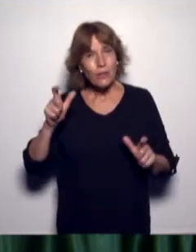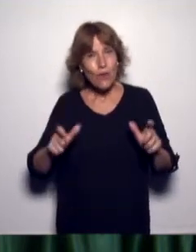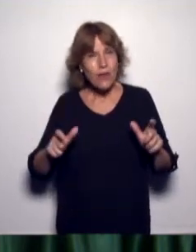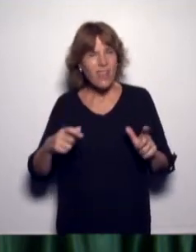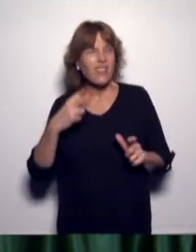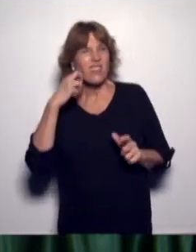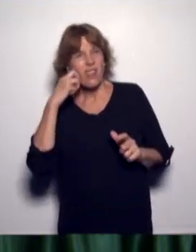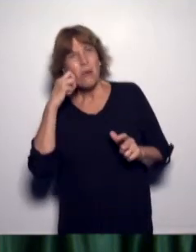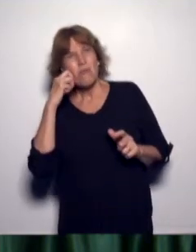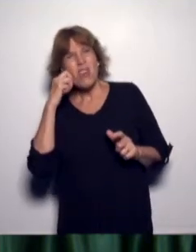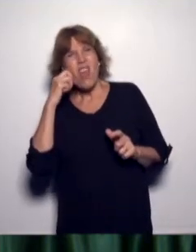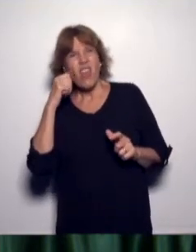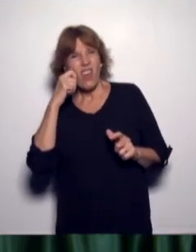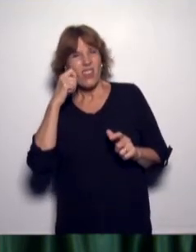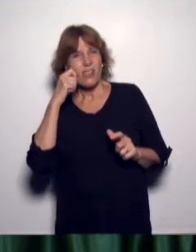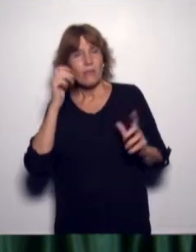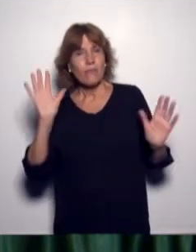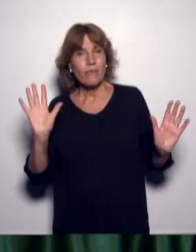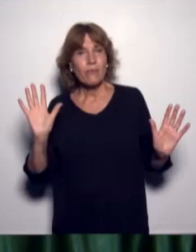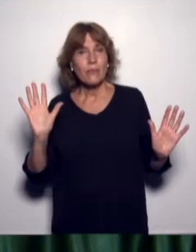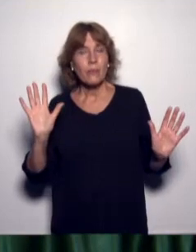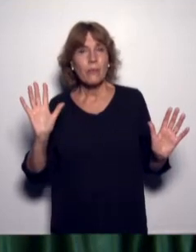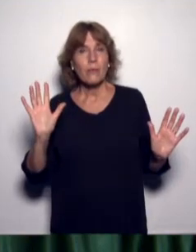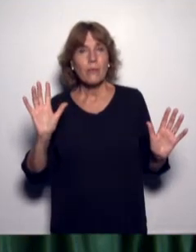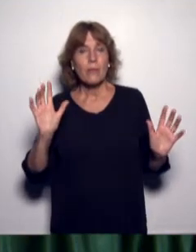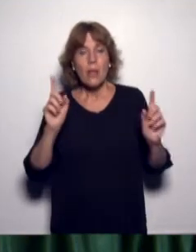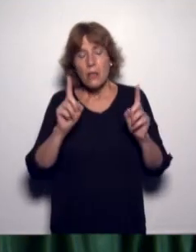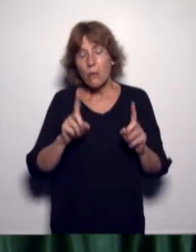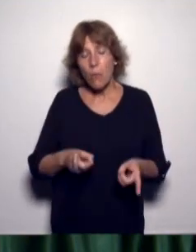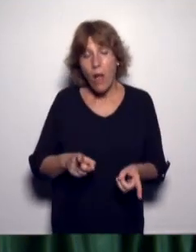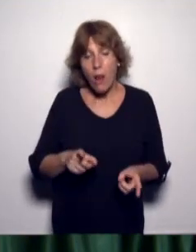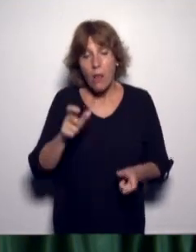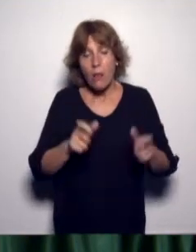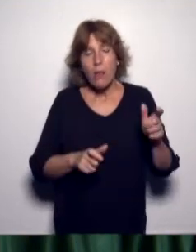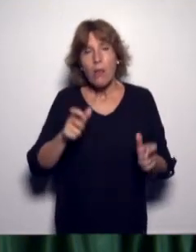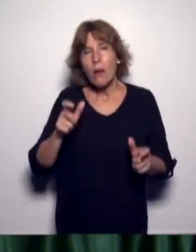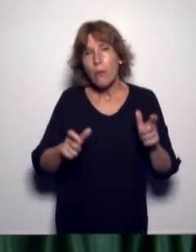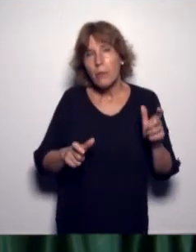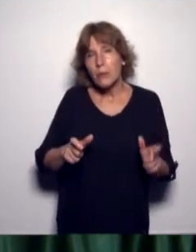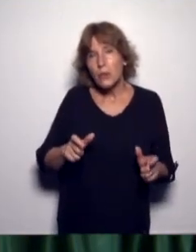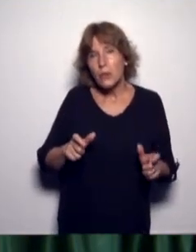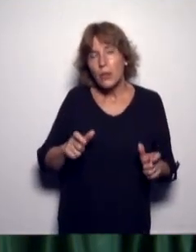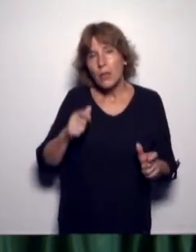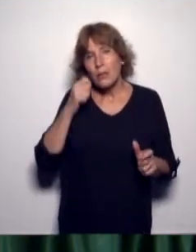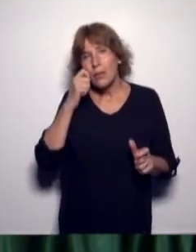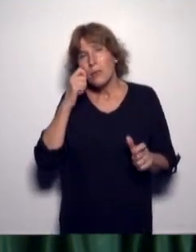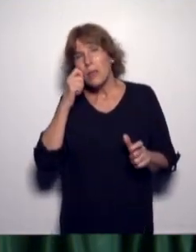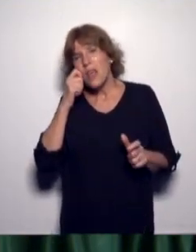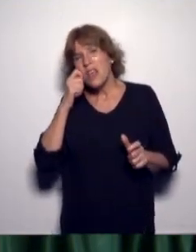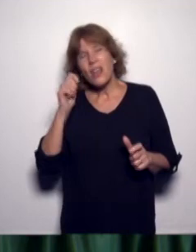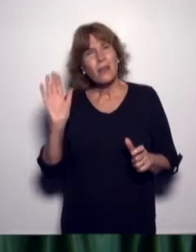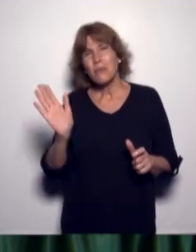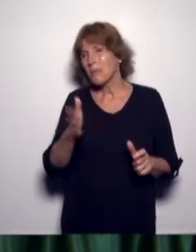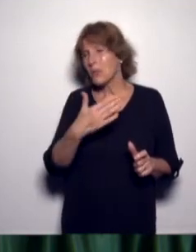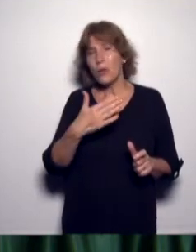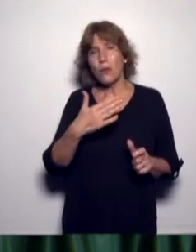ancianos a una dolorosa soledad, es un modo sutil de expresar que todo termina con nosotros, que